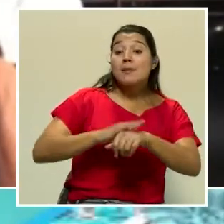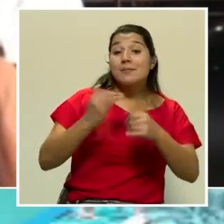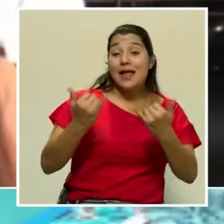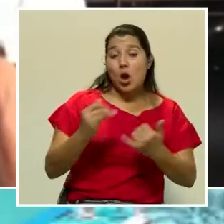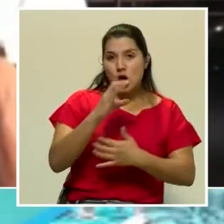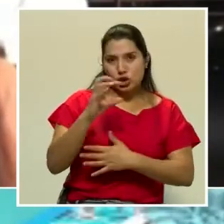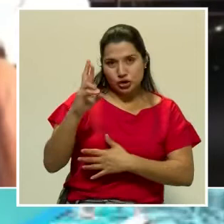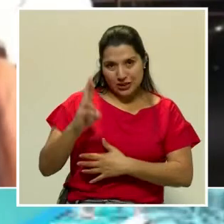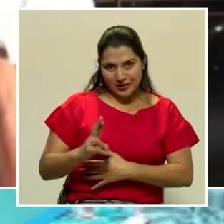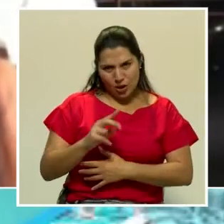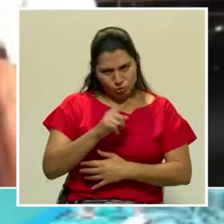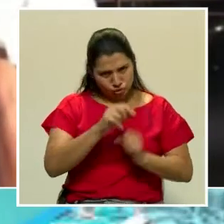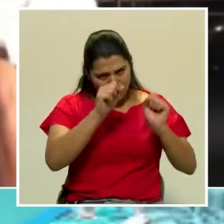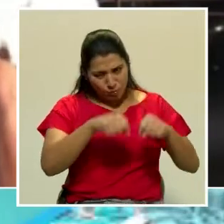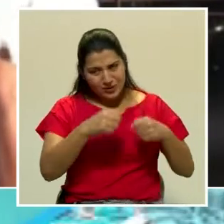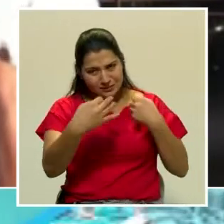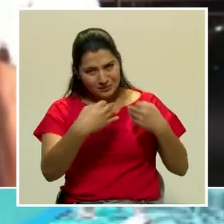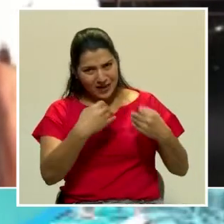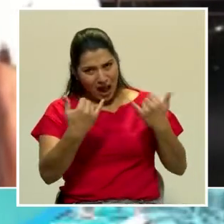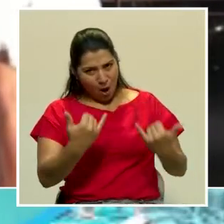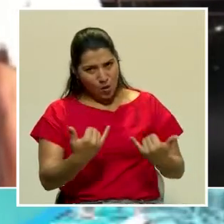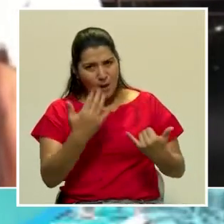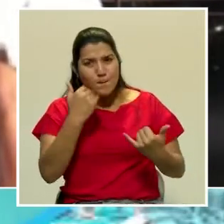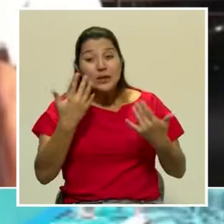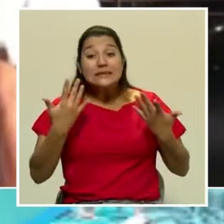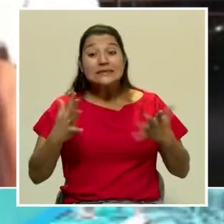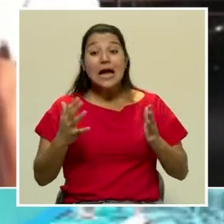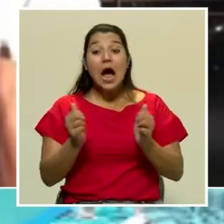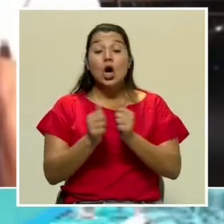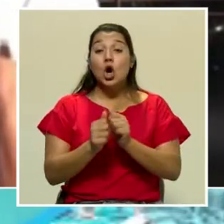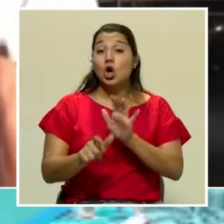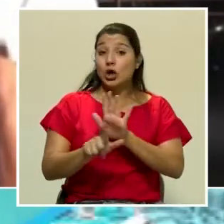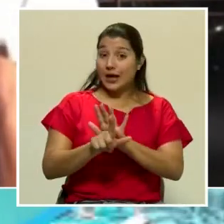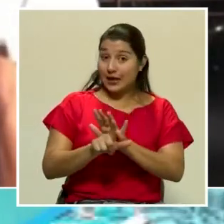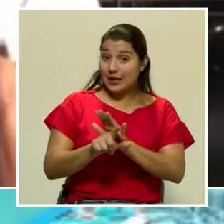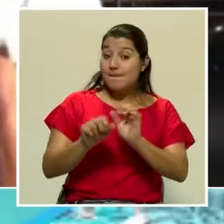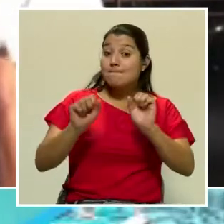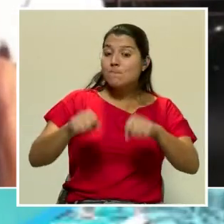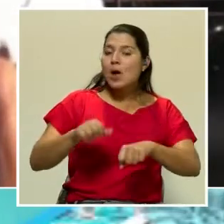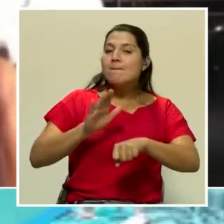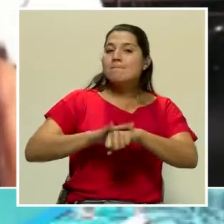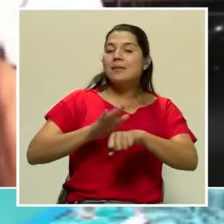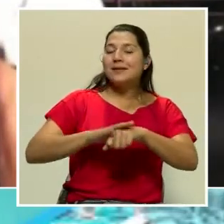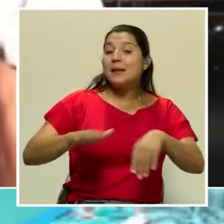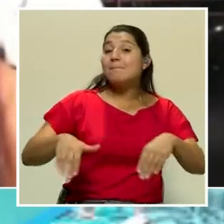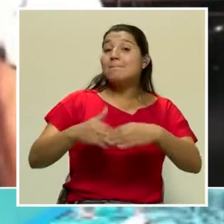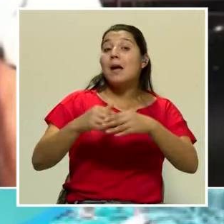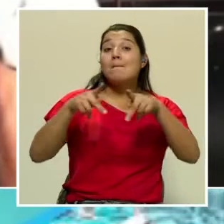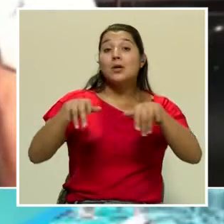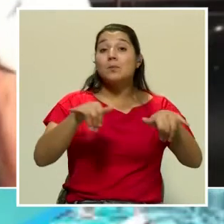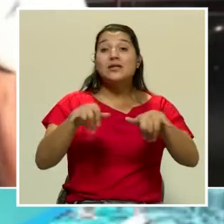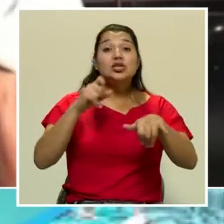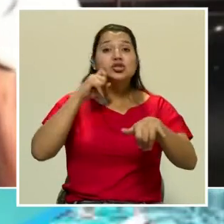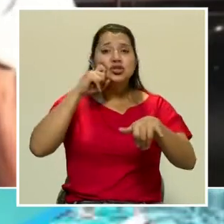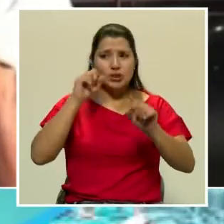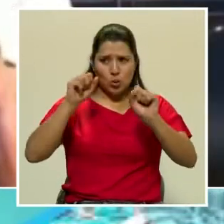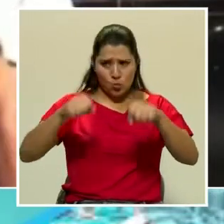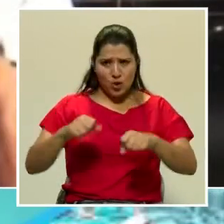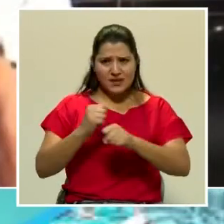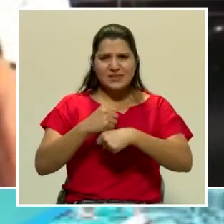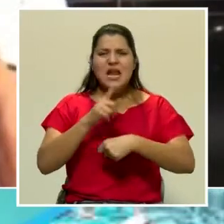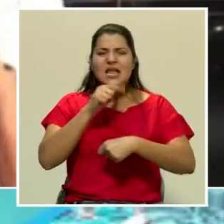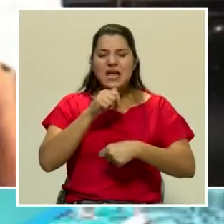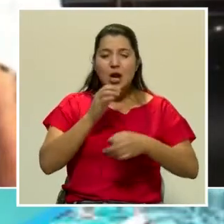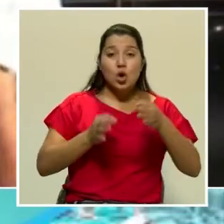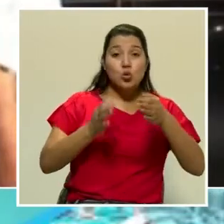este momento ya con la ley que establece el matrimonio para personas del mismo sexo puede ser en juzgados de familia, puede ser con